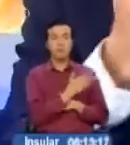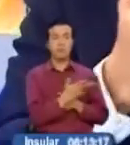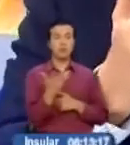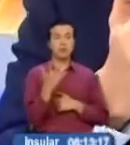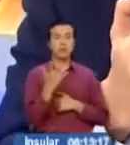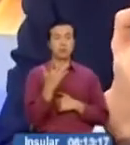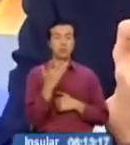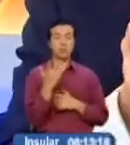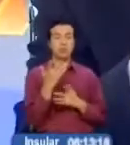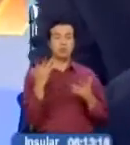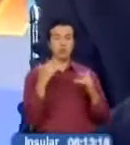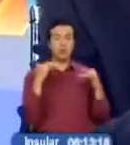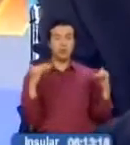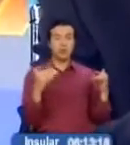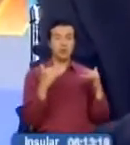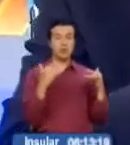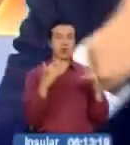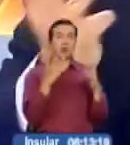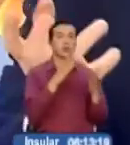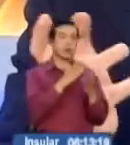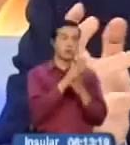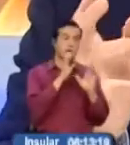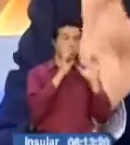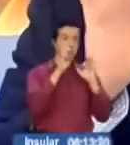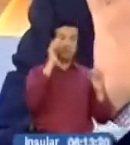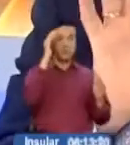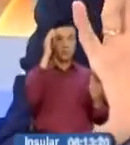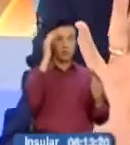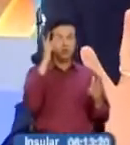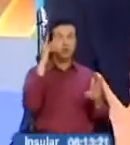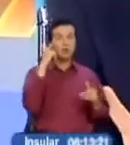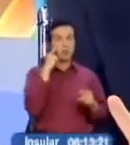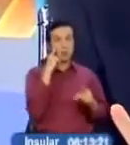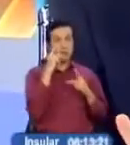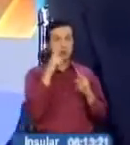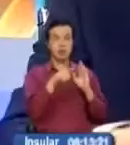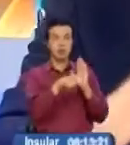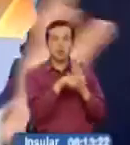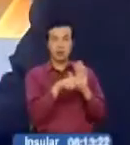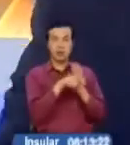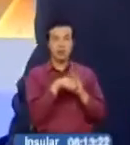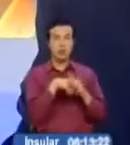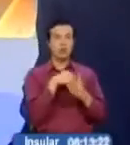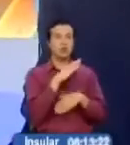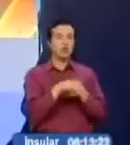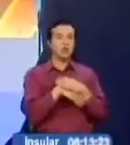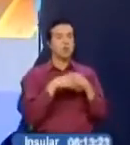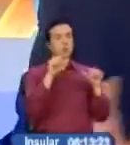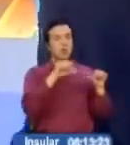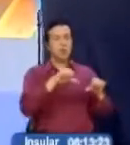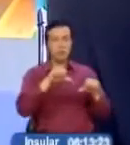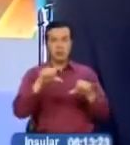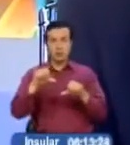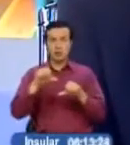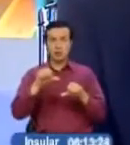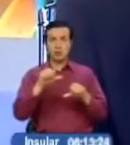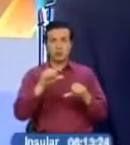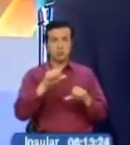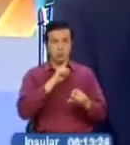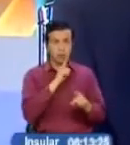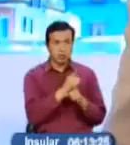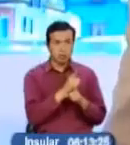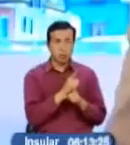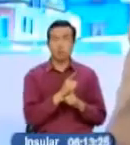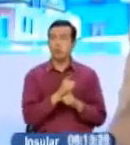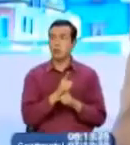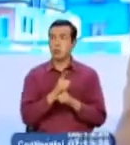una construcción desde lo mediático y desde la política de una percepción negativa de que todo andaba mal. ¿Eso también influye?